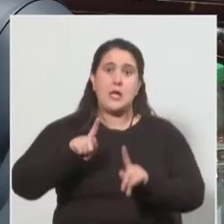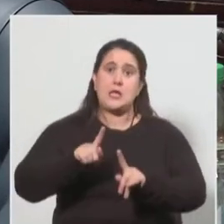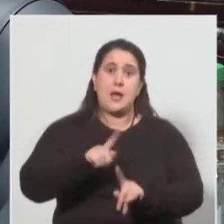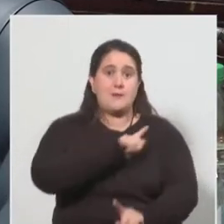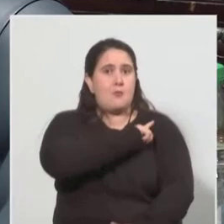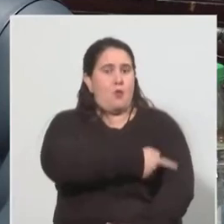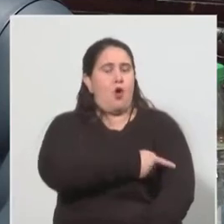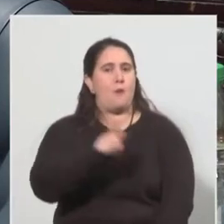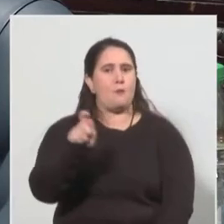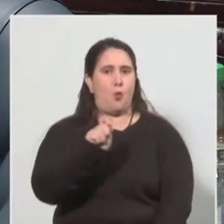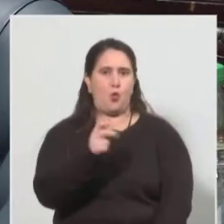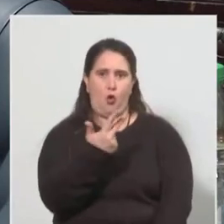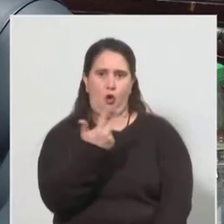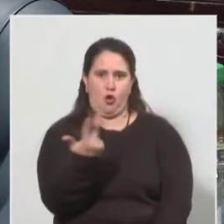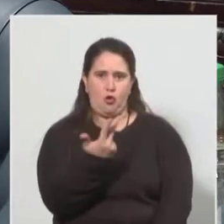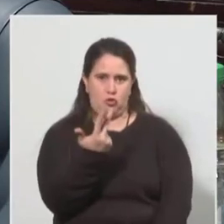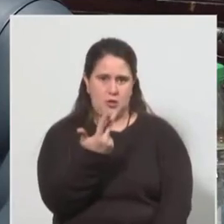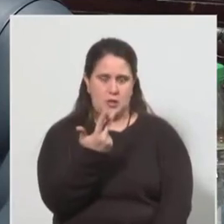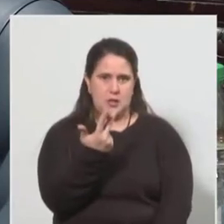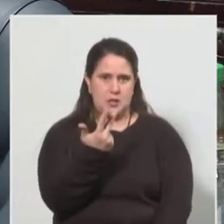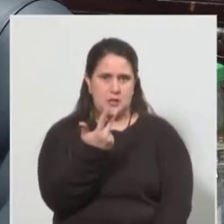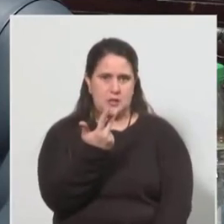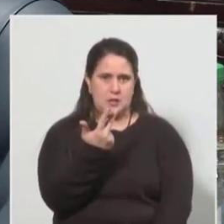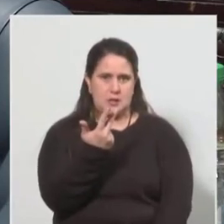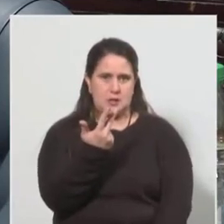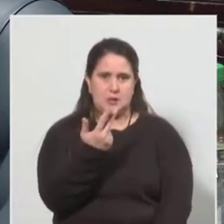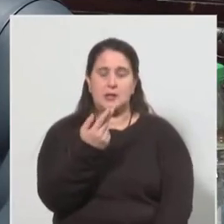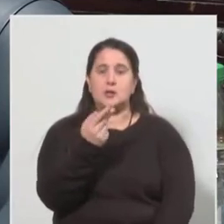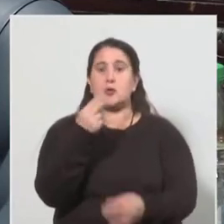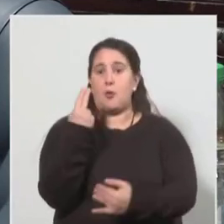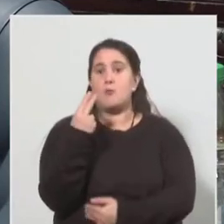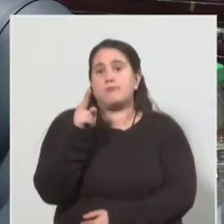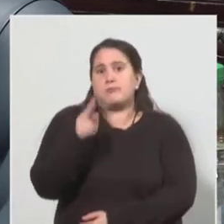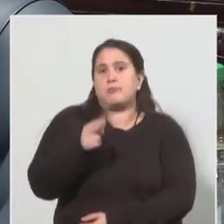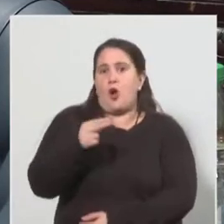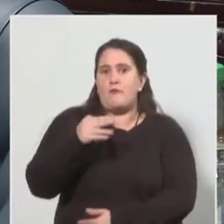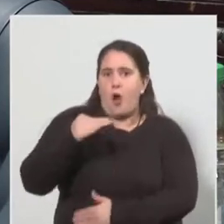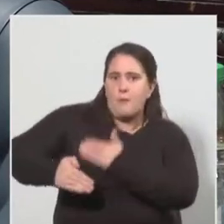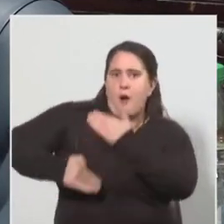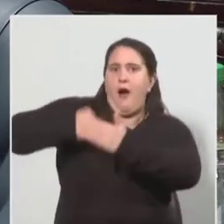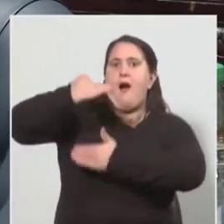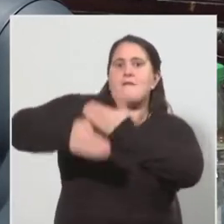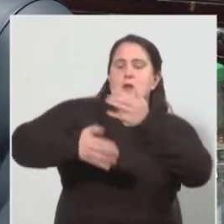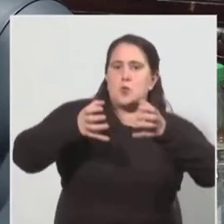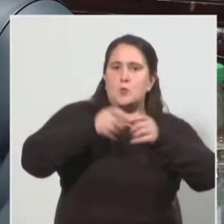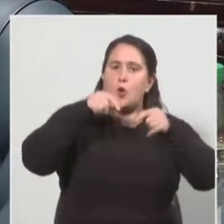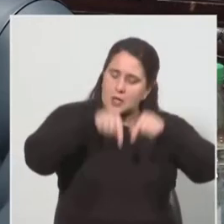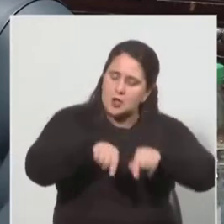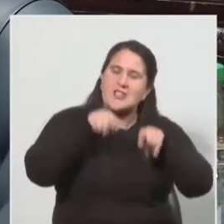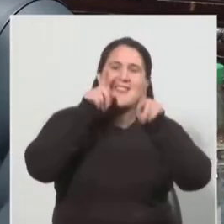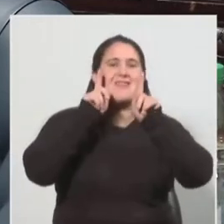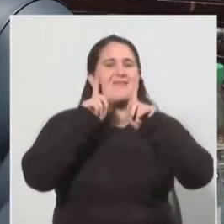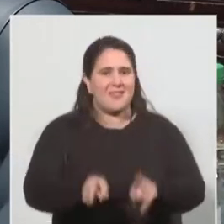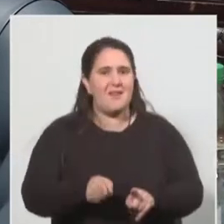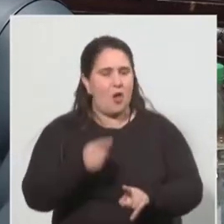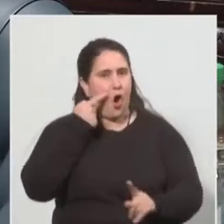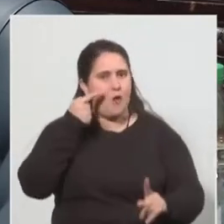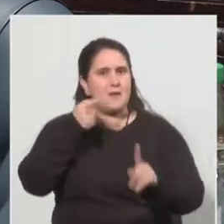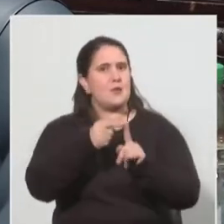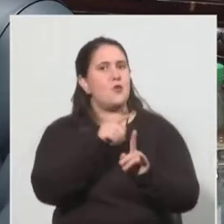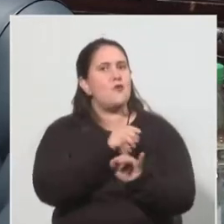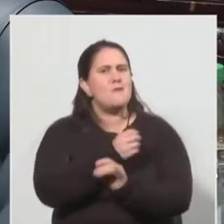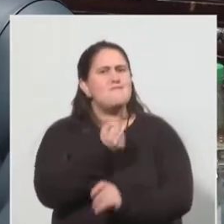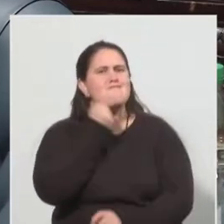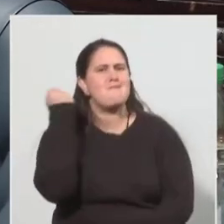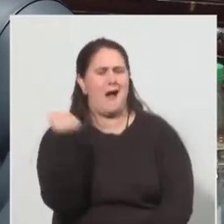poderes públicos. Impedir el avance de estas organizaciones debe ser un objetivo